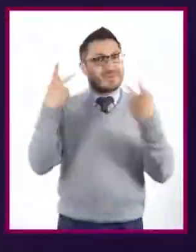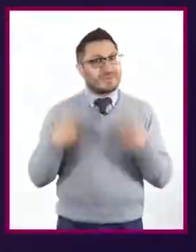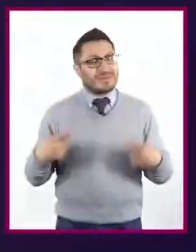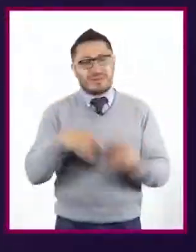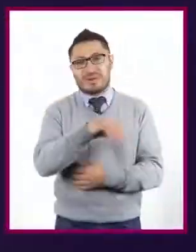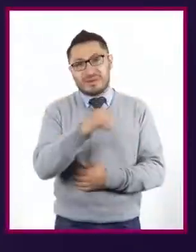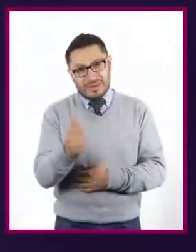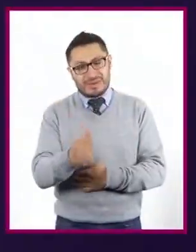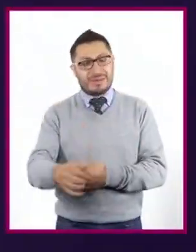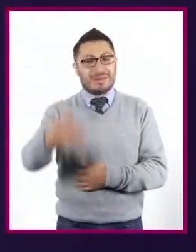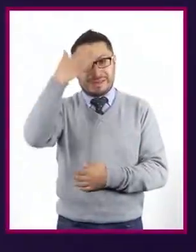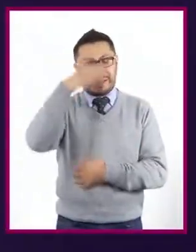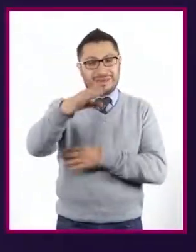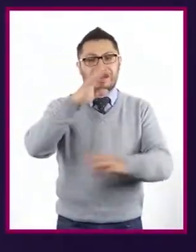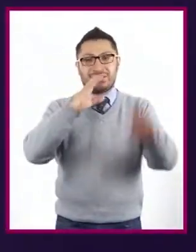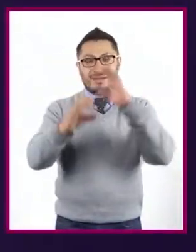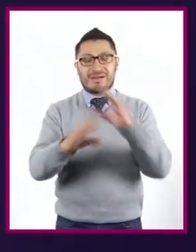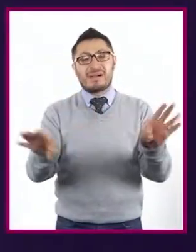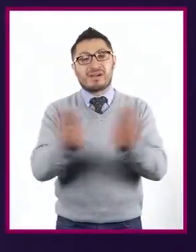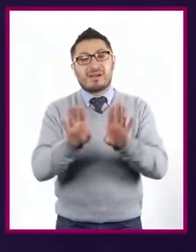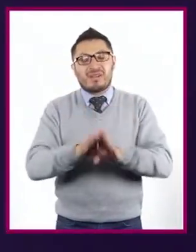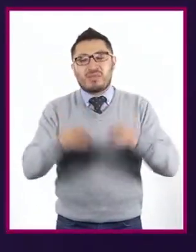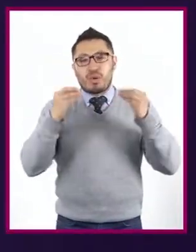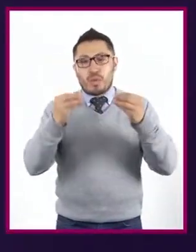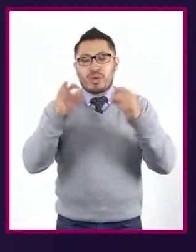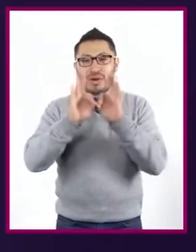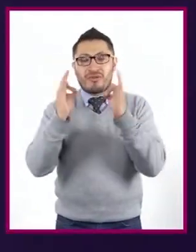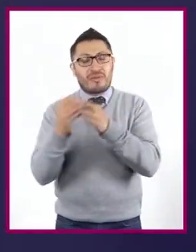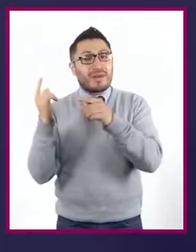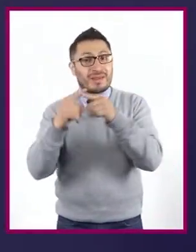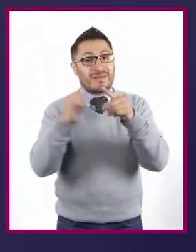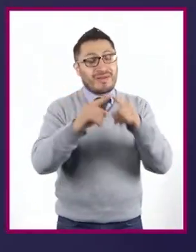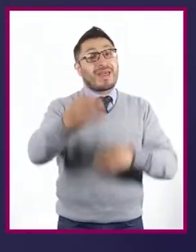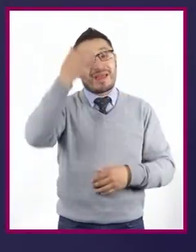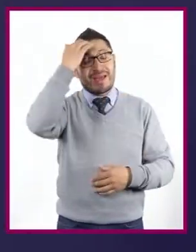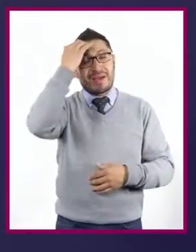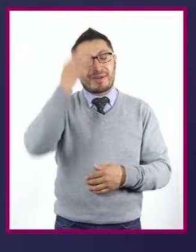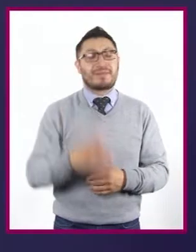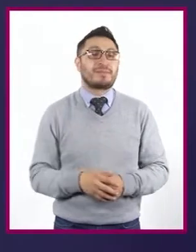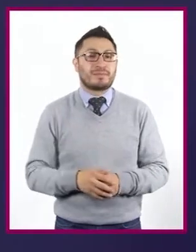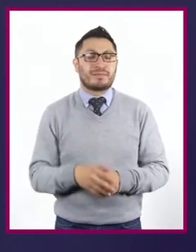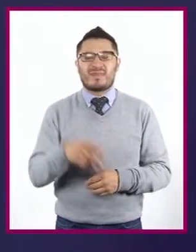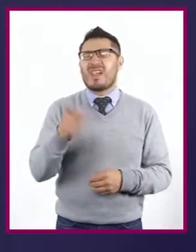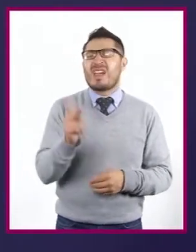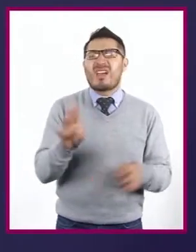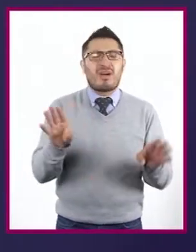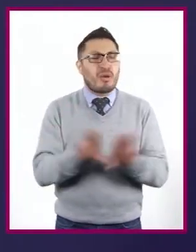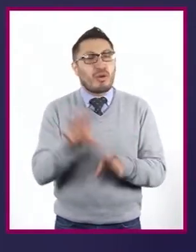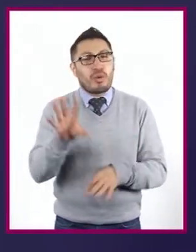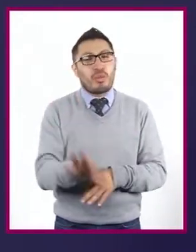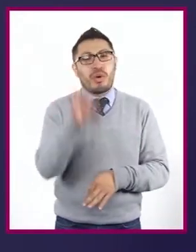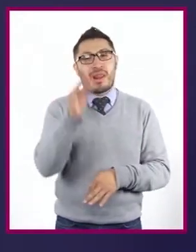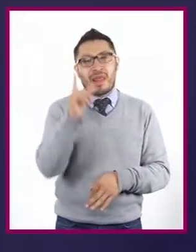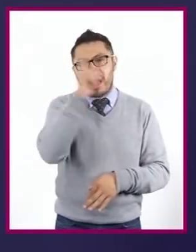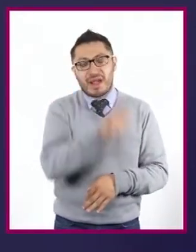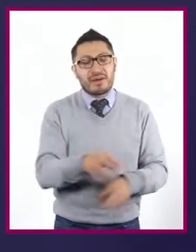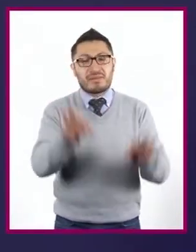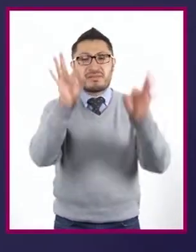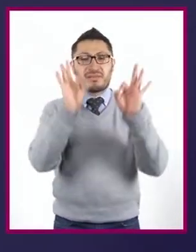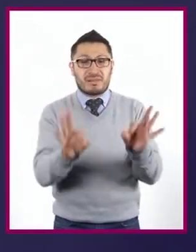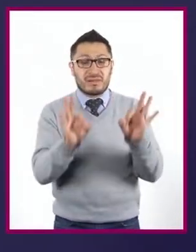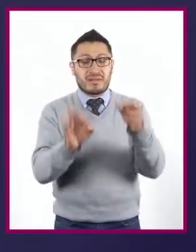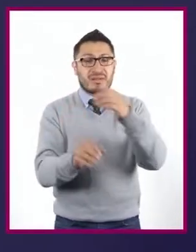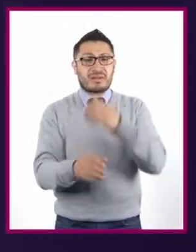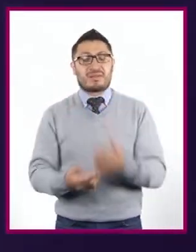Saber comunicarse puede abrirles muchos caminos y puertas. Pero, ¿cómo podemos elegir el lenguaje correcto para